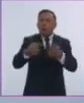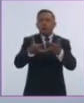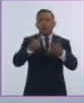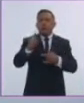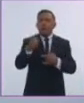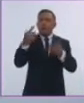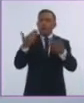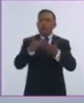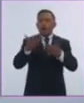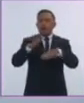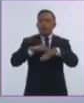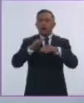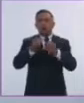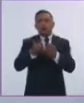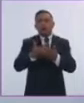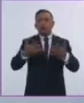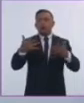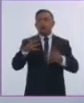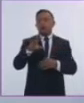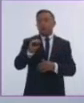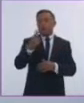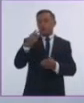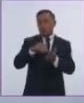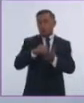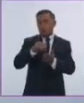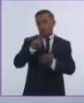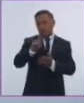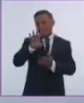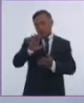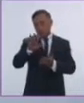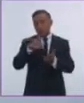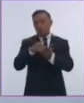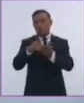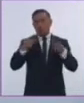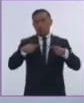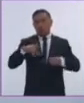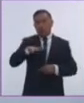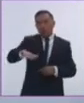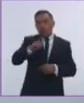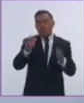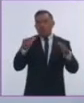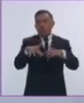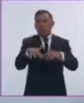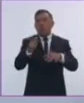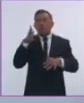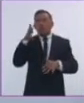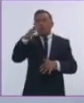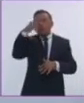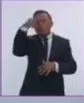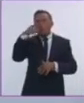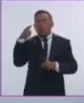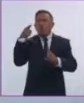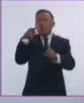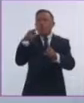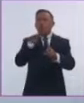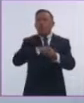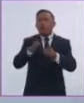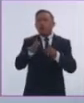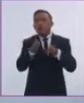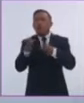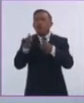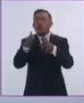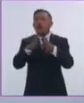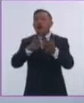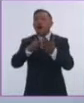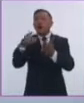93.5 millones de ciudadanas y ciudadanos tenemos la oportunidad de influir en el futuro de nuestro país a través del voto para